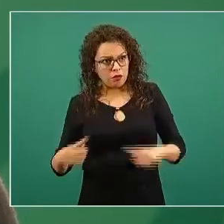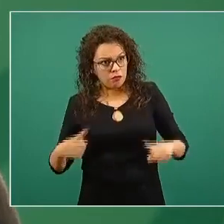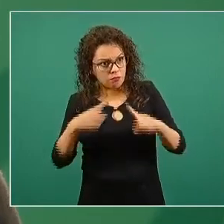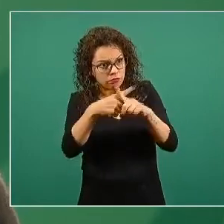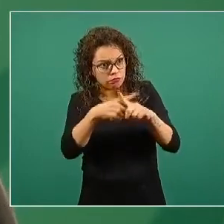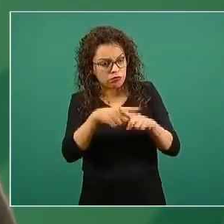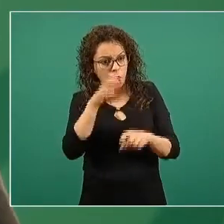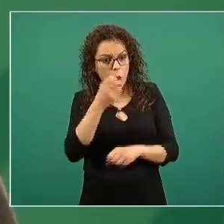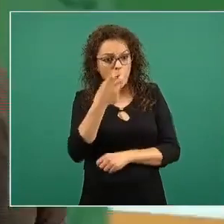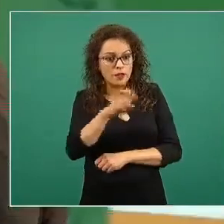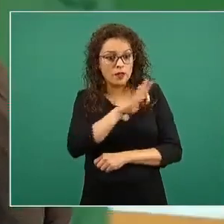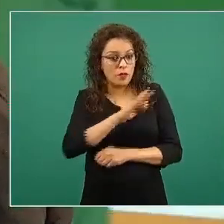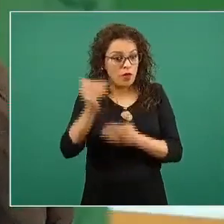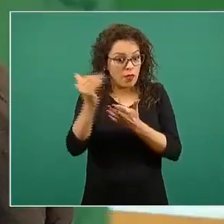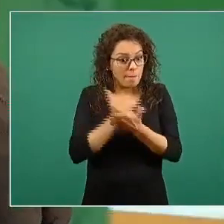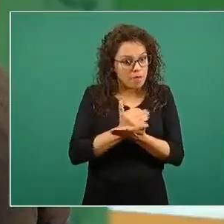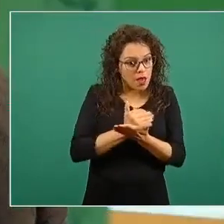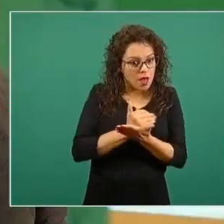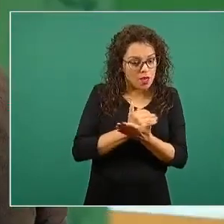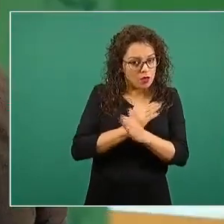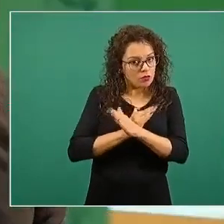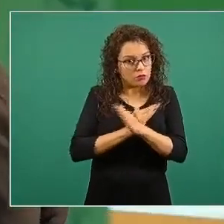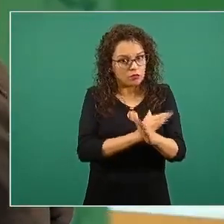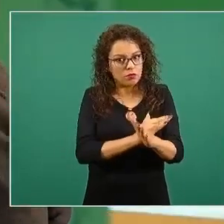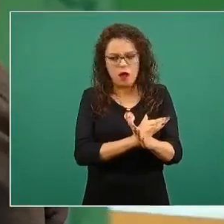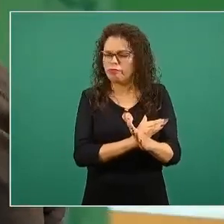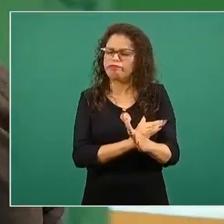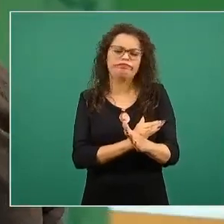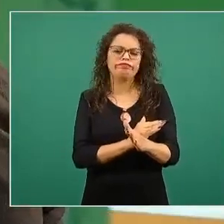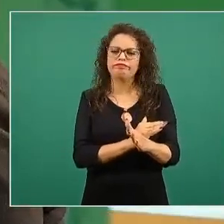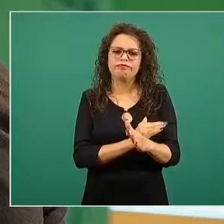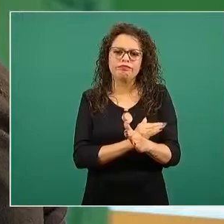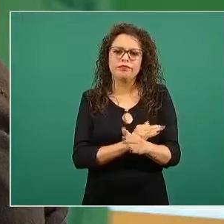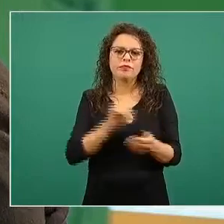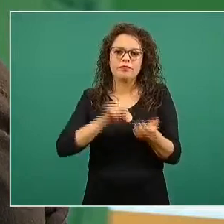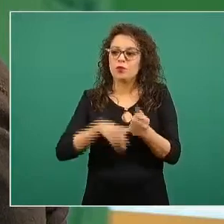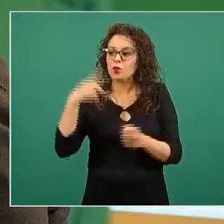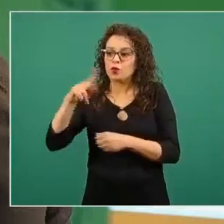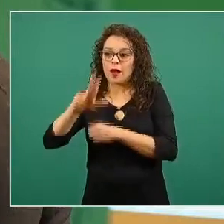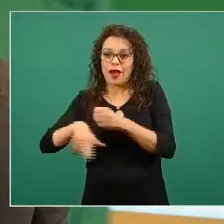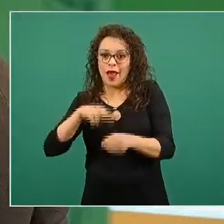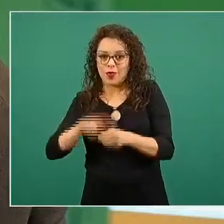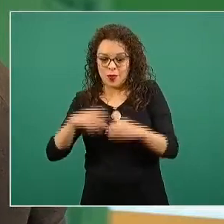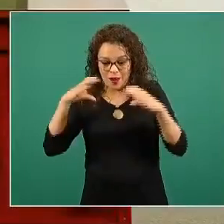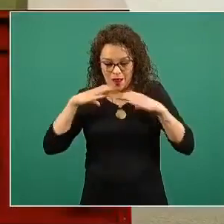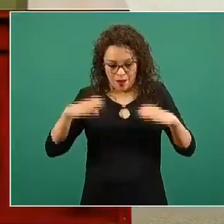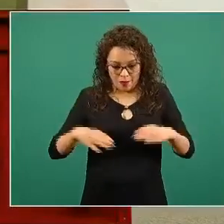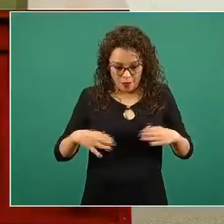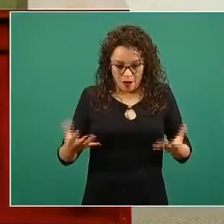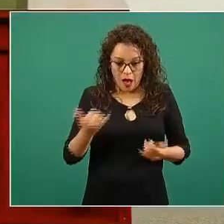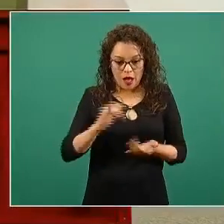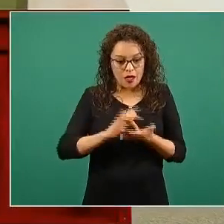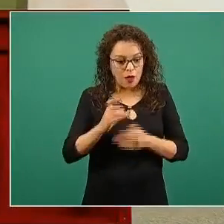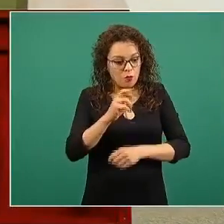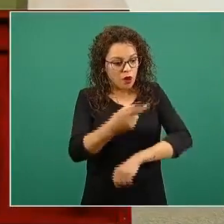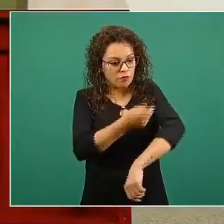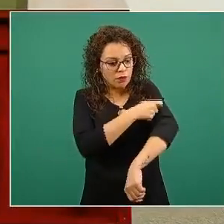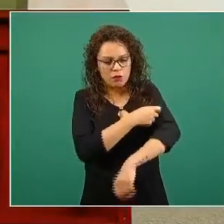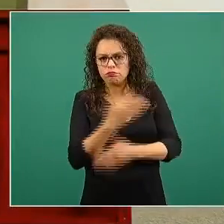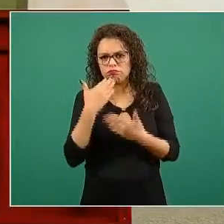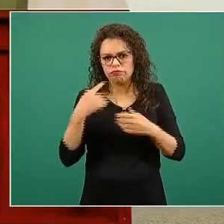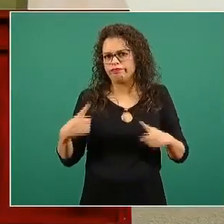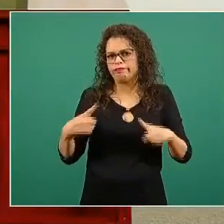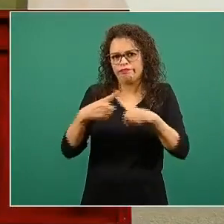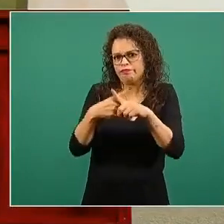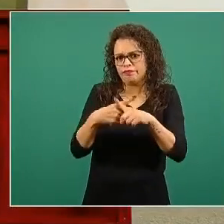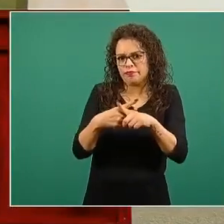inmunidad que puede haberse generado de manera natural o que esté preexistente. De hecho, esto es un poco el concepto precisamente también de aquellas